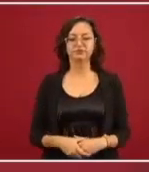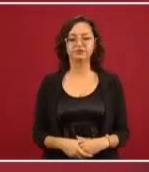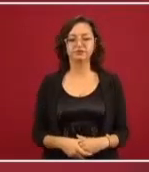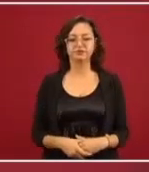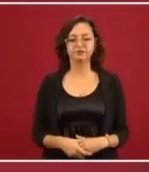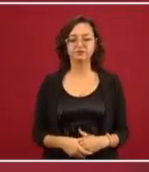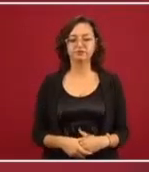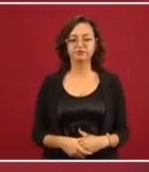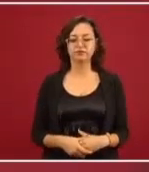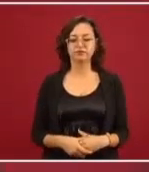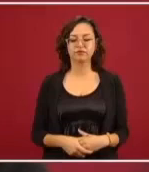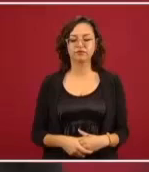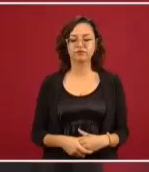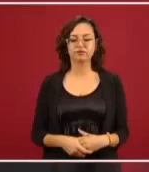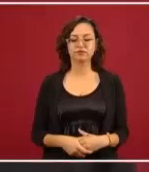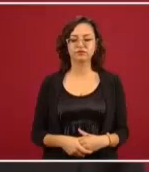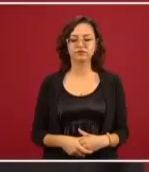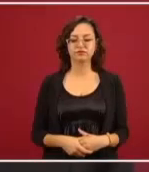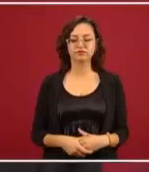No